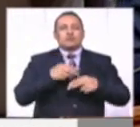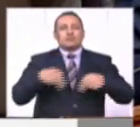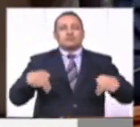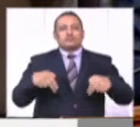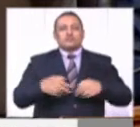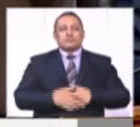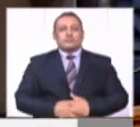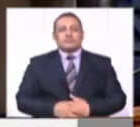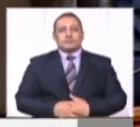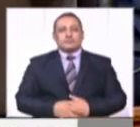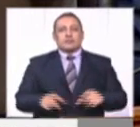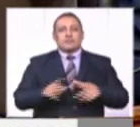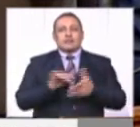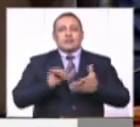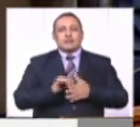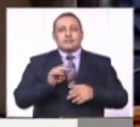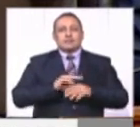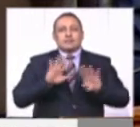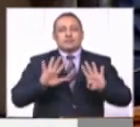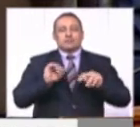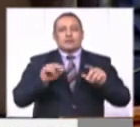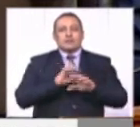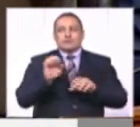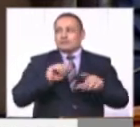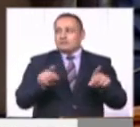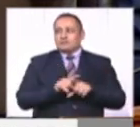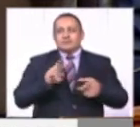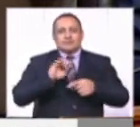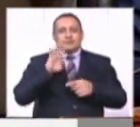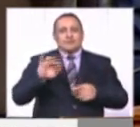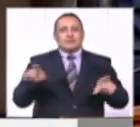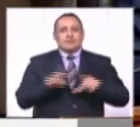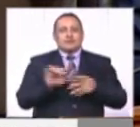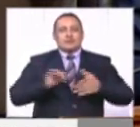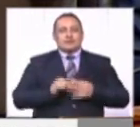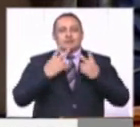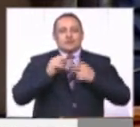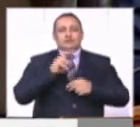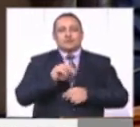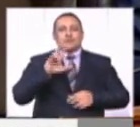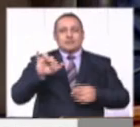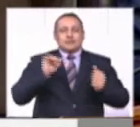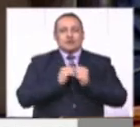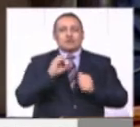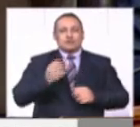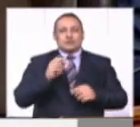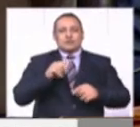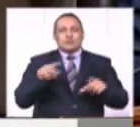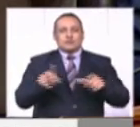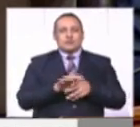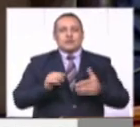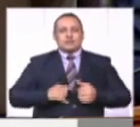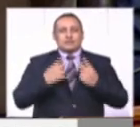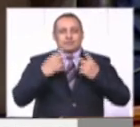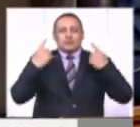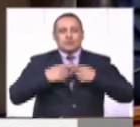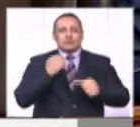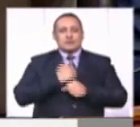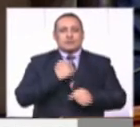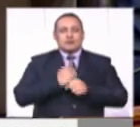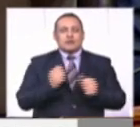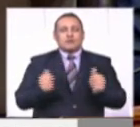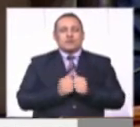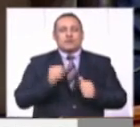abstención con fecha 29 de enero del 2024 mediante oficio 223-224 g224